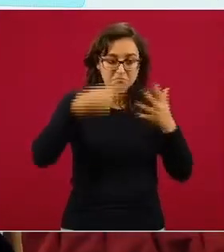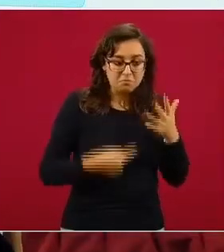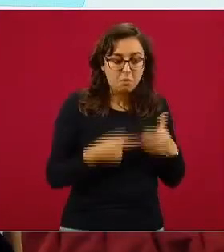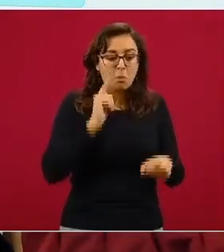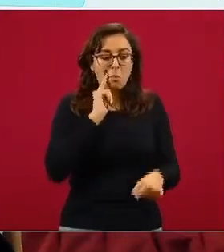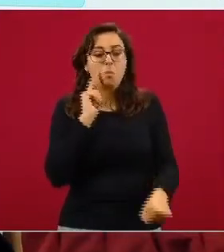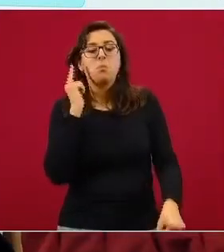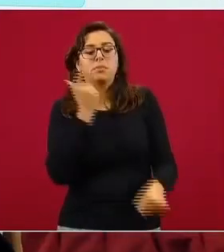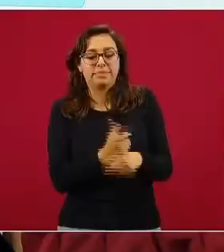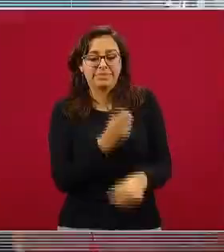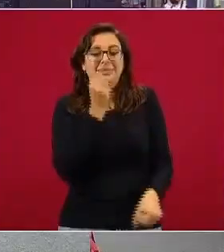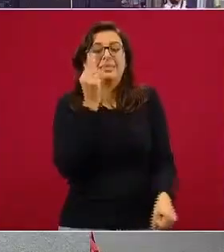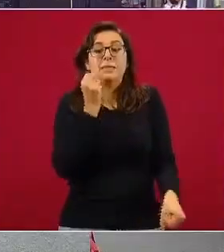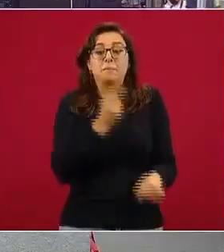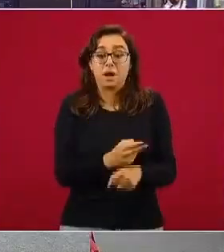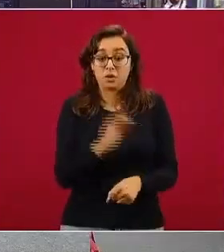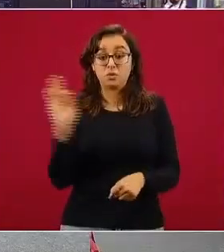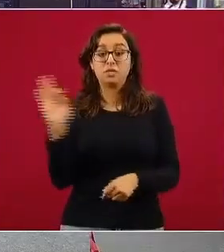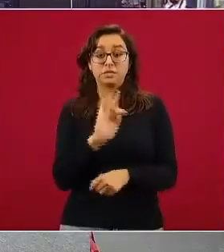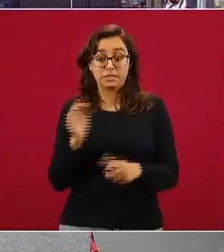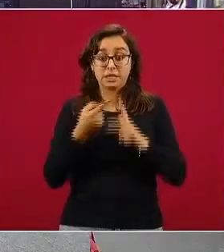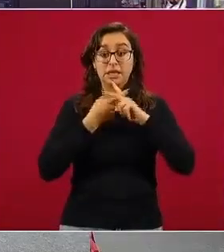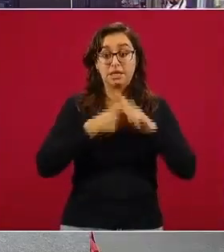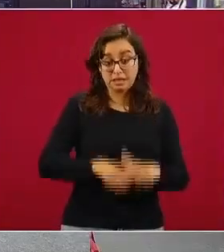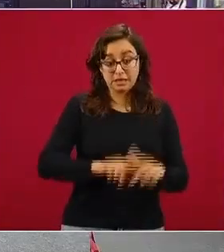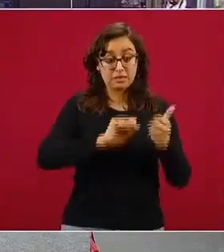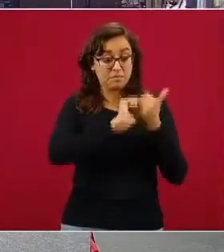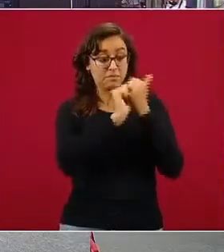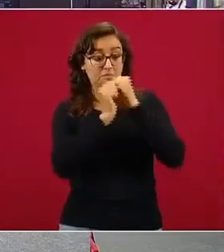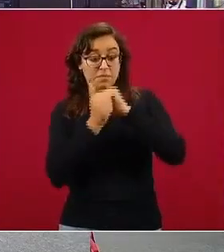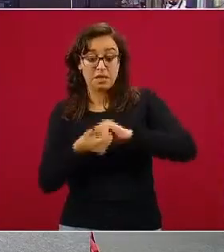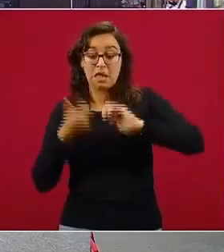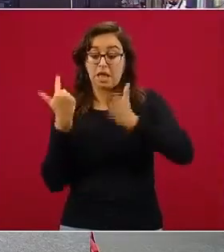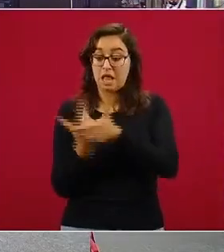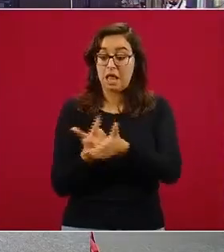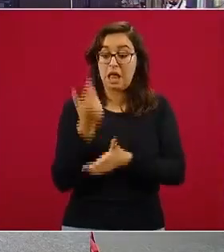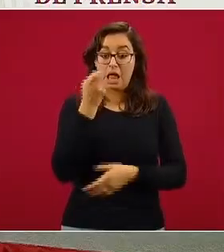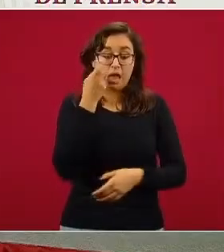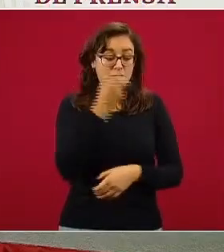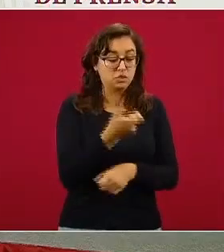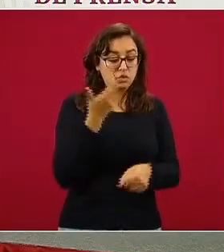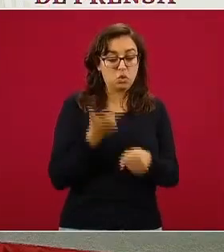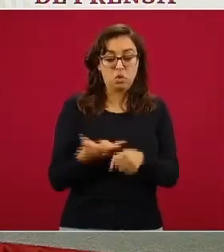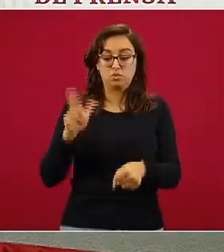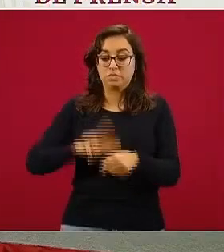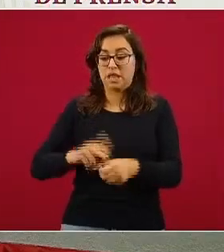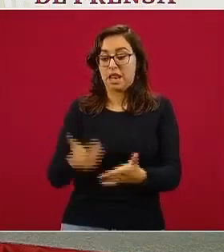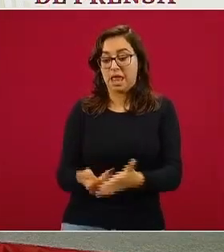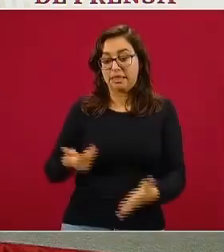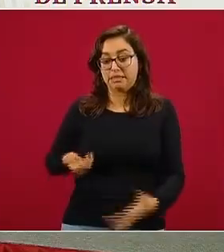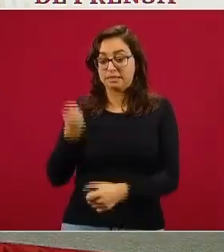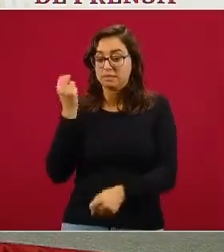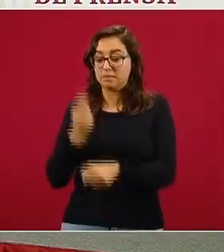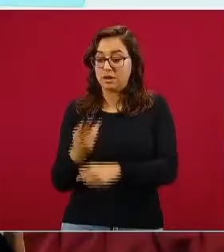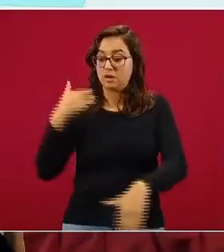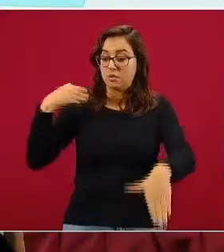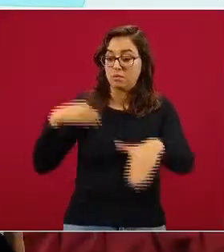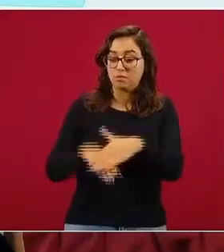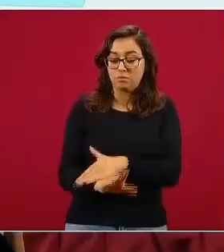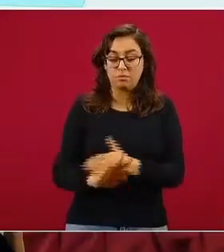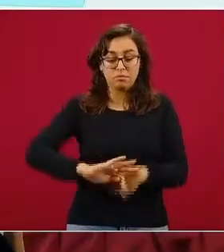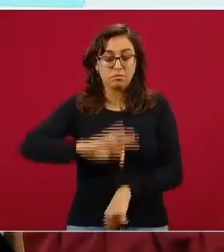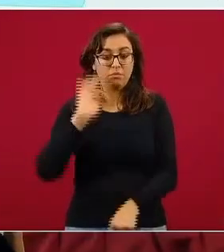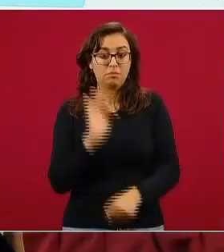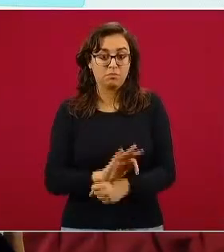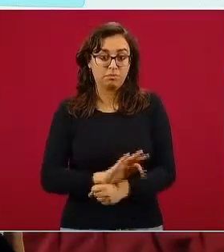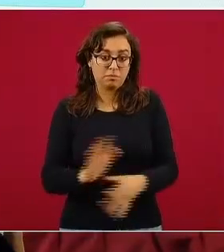más temprano la posibilidad de complicación y entonces tener un esfuerzo de hospitalización anticipada, por lo tanto, tratando